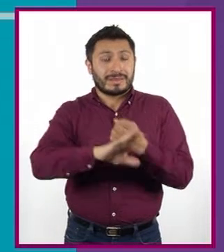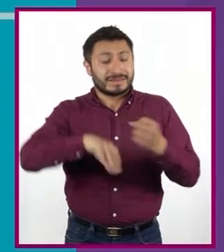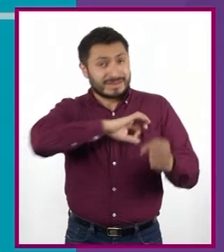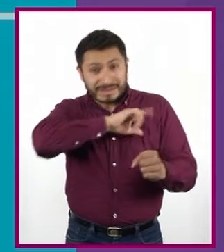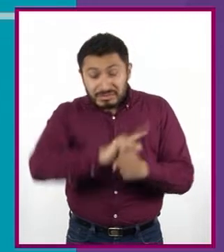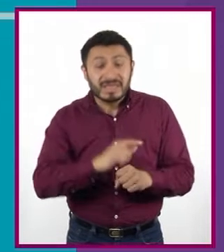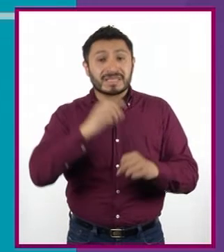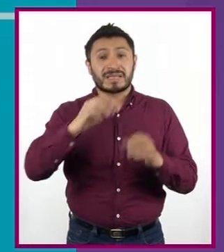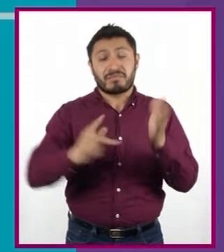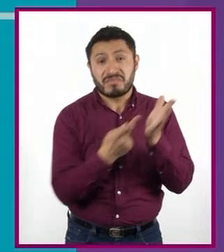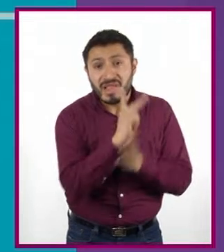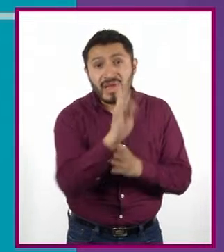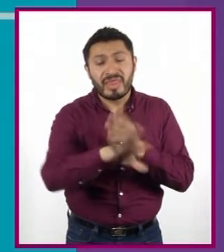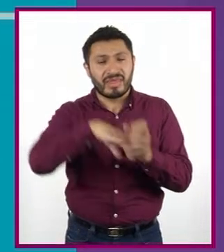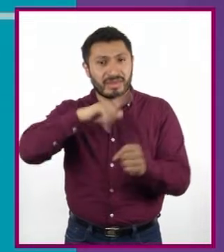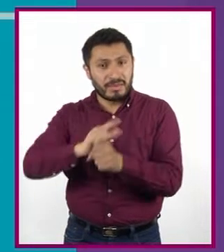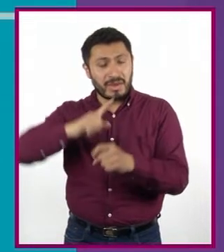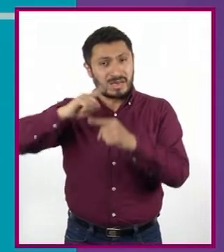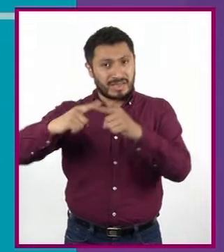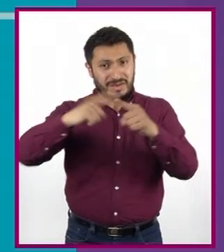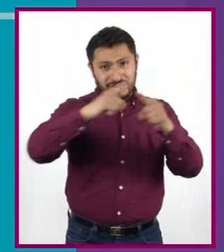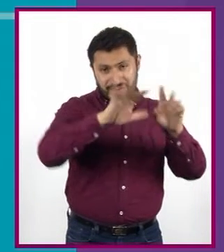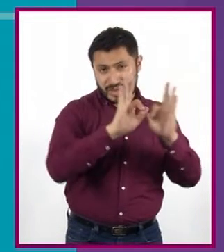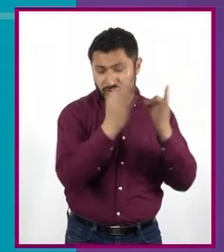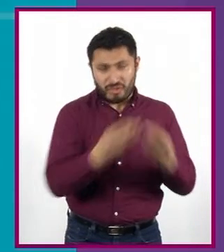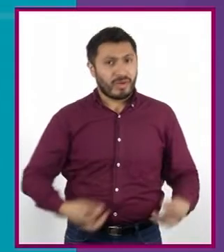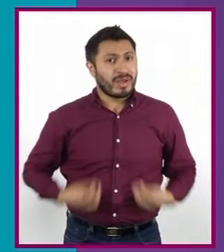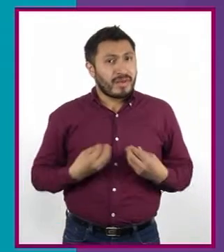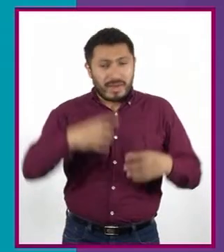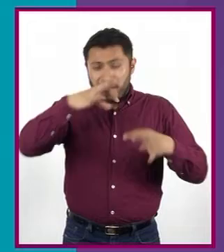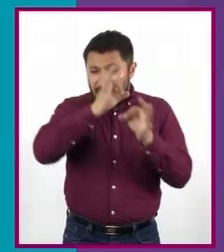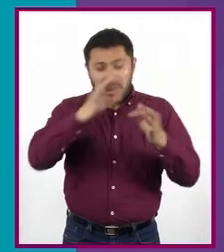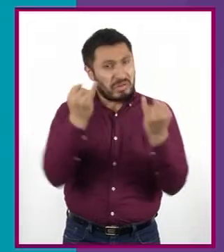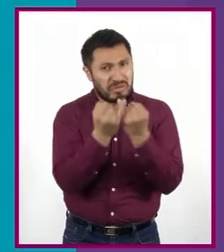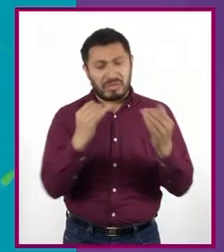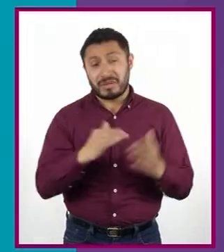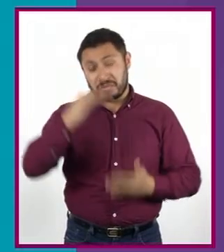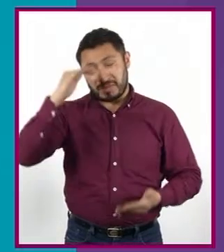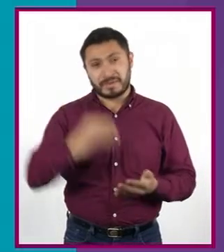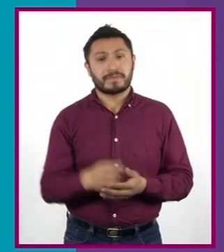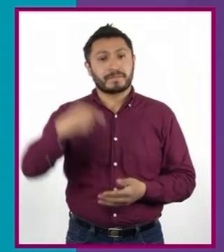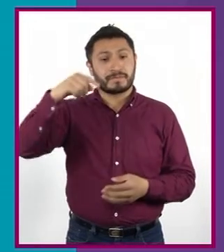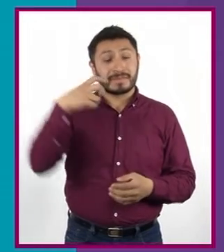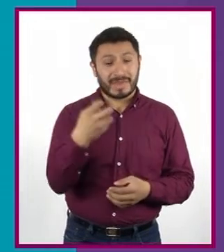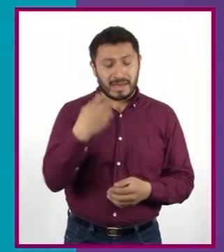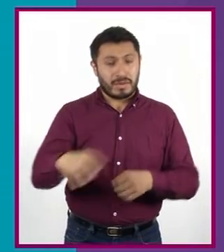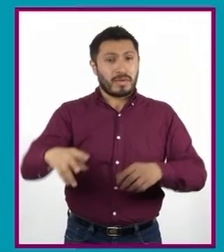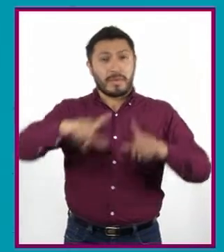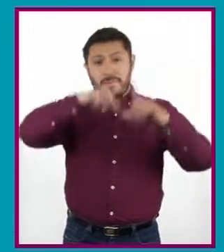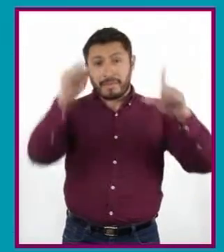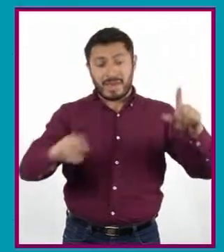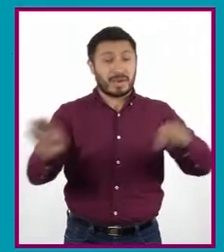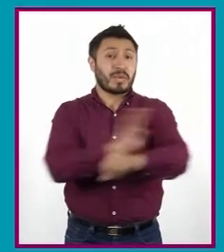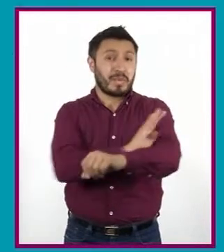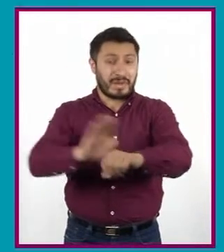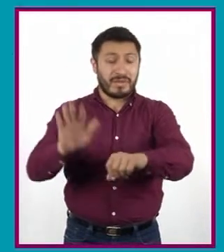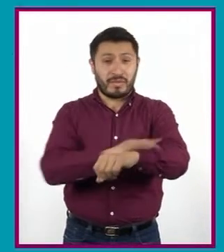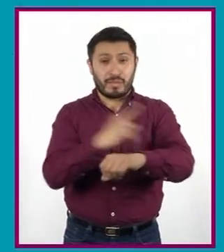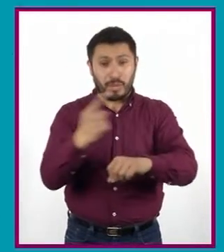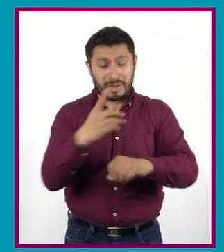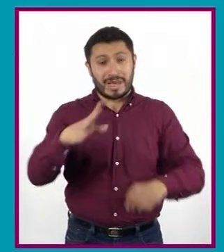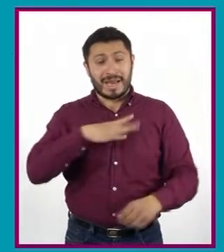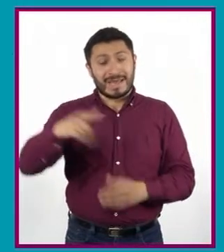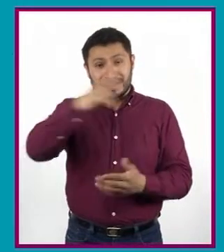plantas, animales y otros organismos. En este proceso, México ha salido beneficiado, ya que gracias a